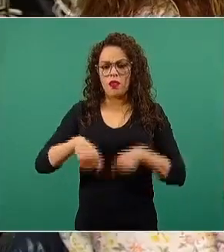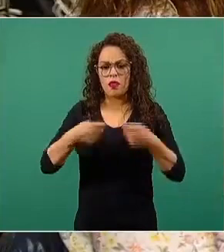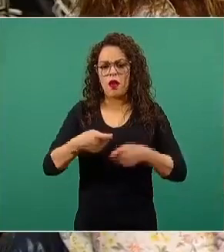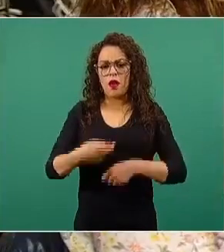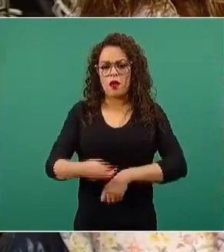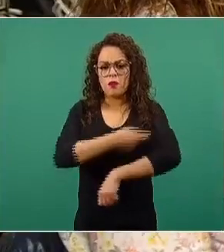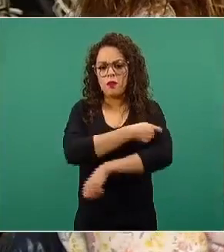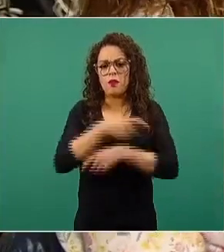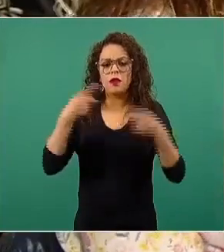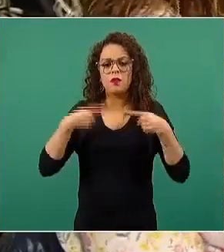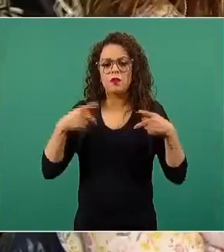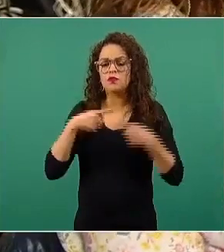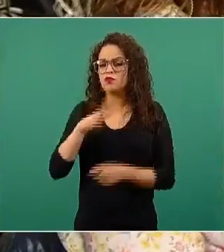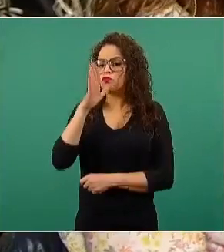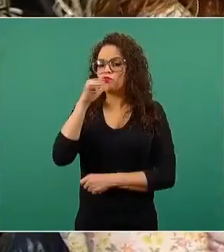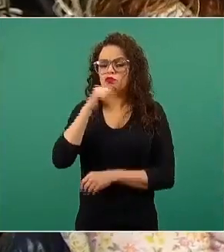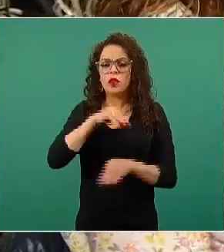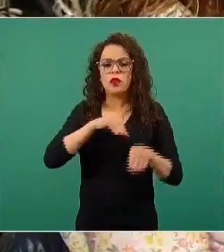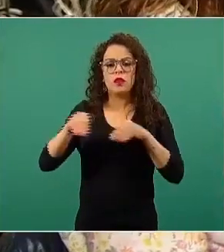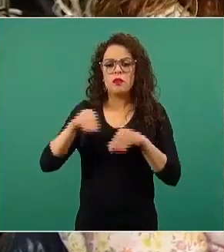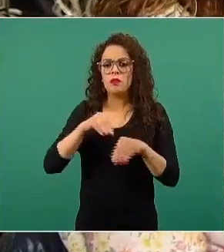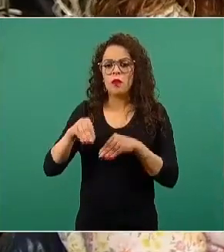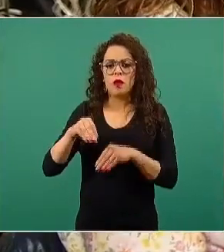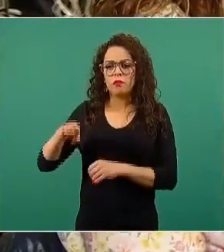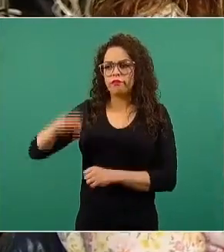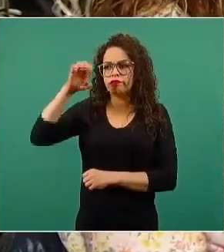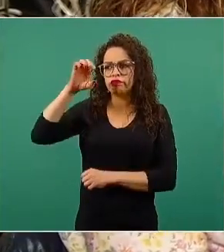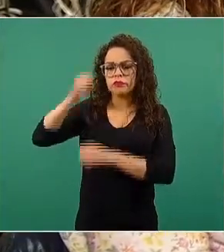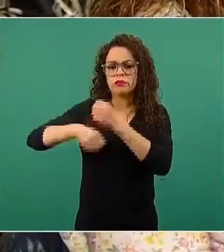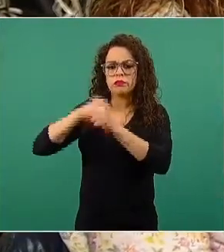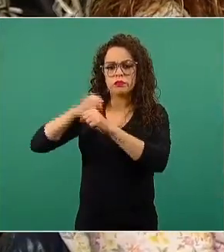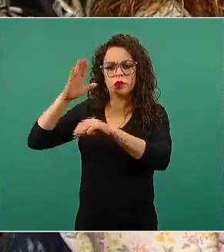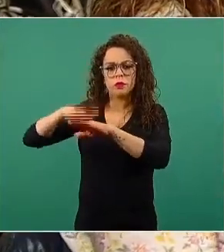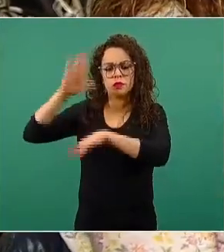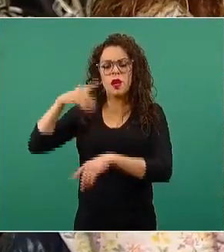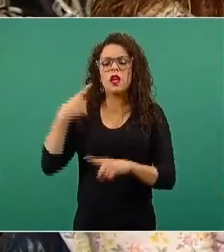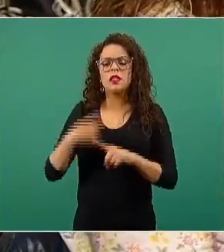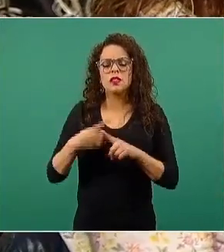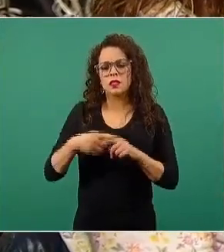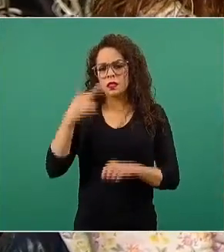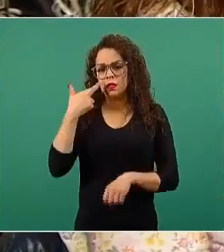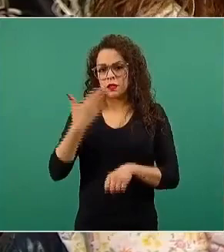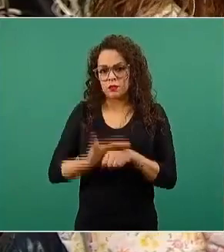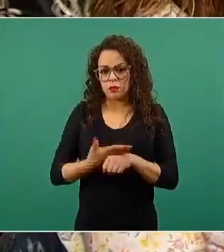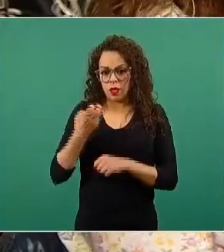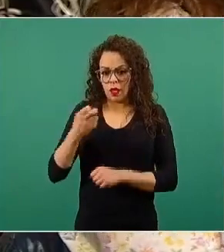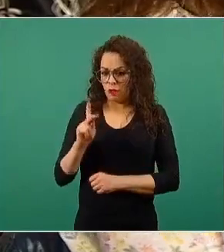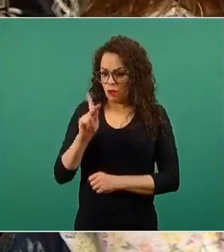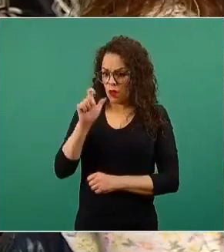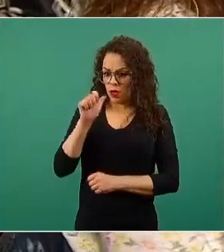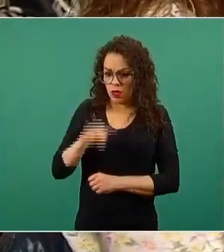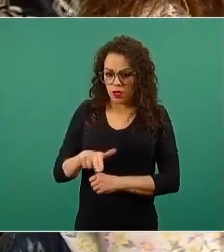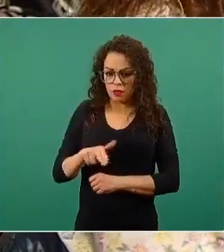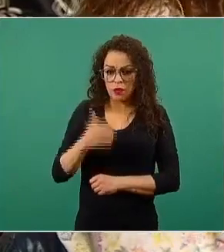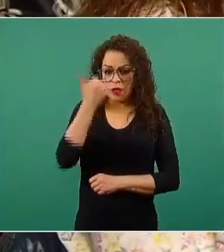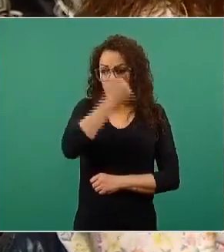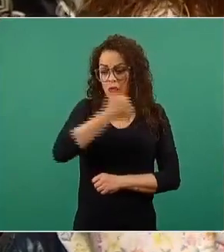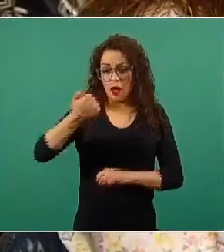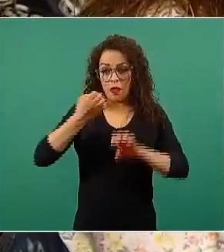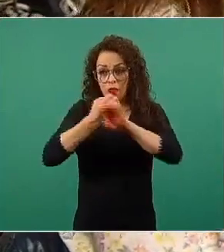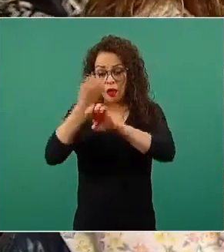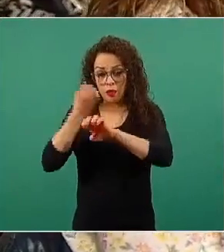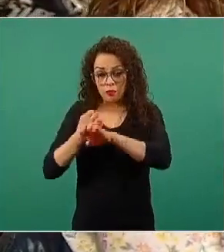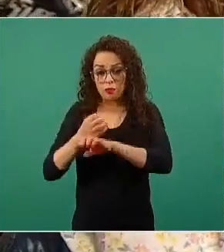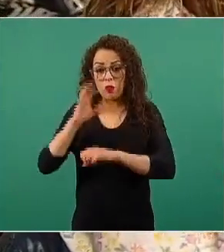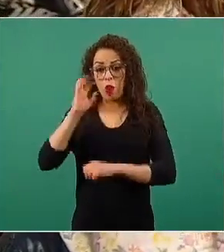de 60 años y quiénes son los responsables de este plan, si es cada entidad, o sea, las autoridades estatales, o es